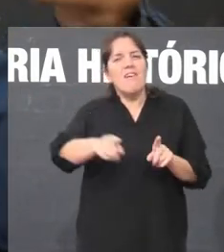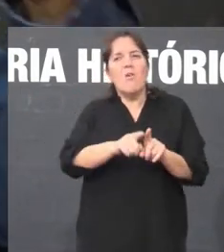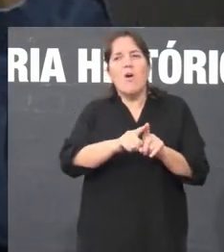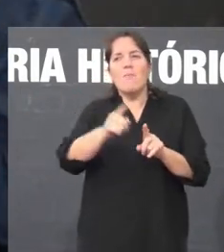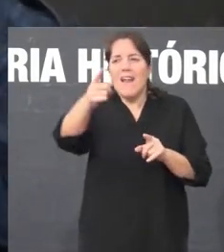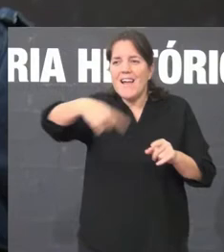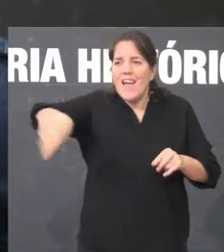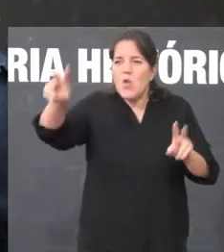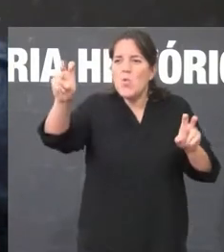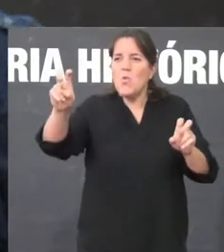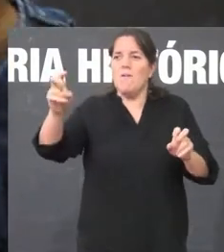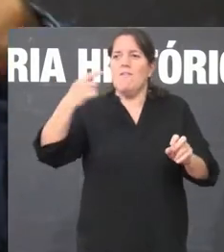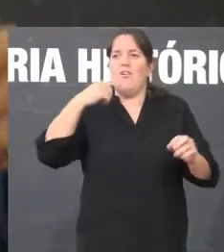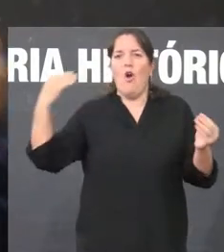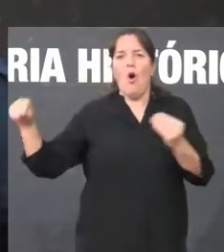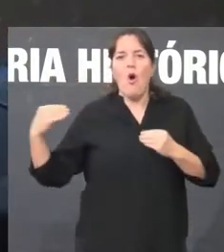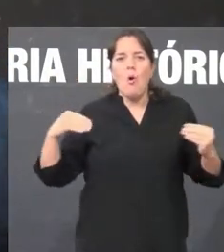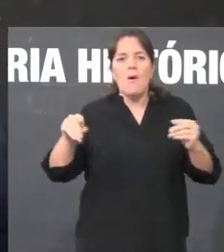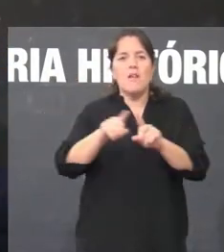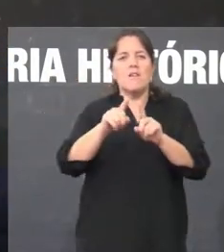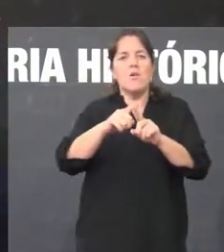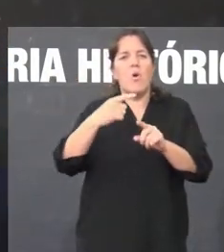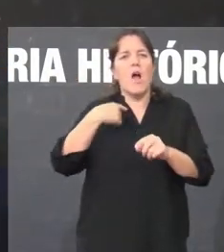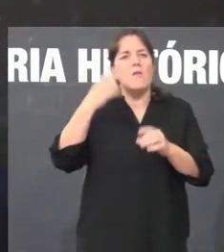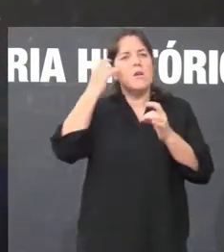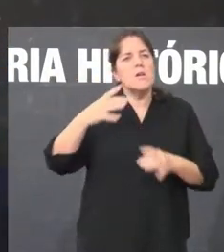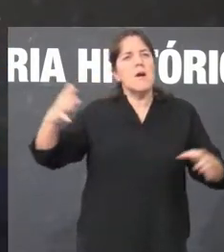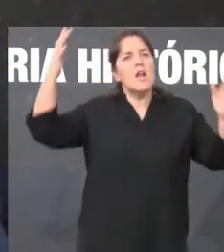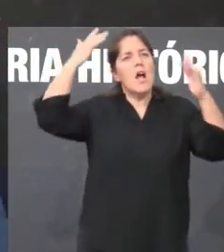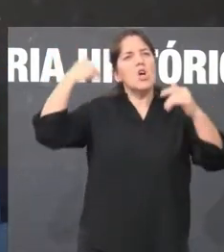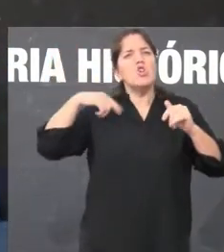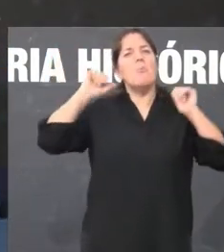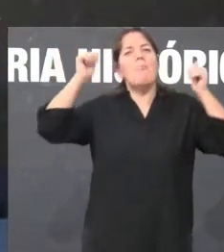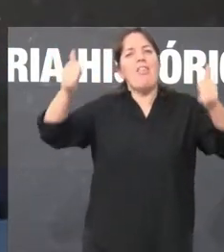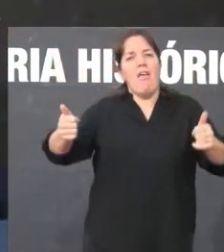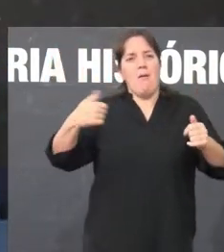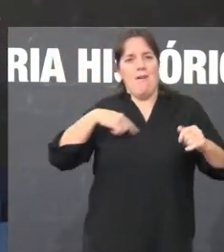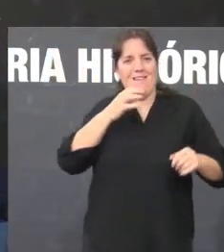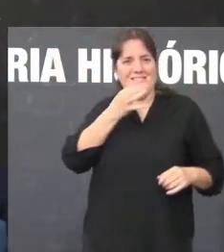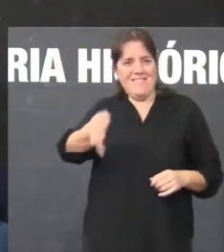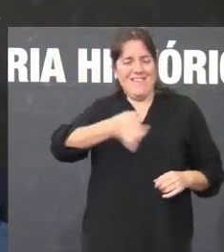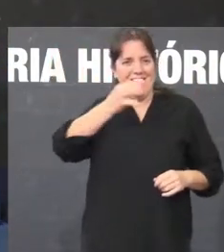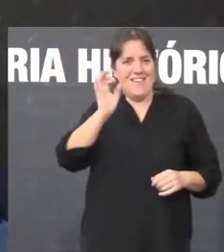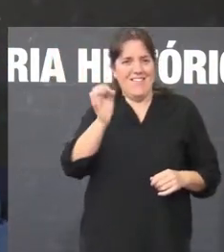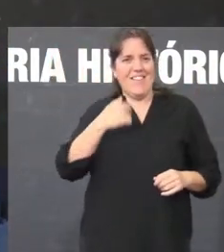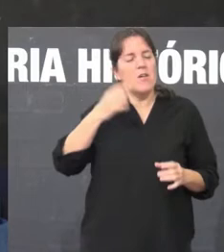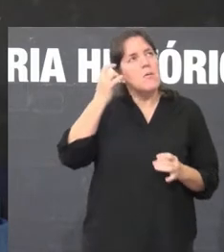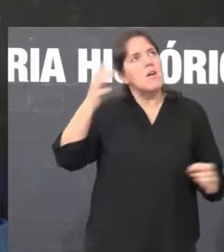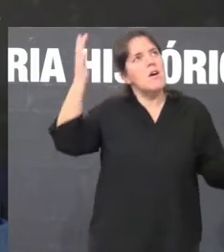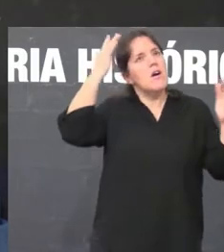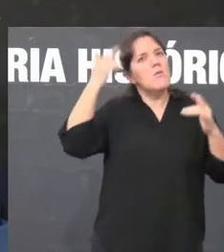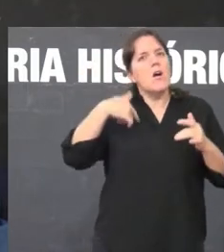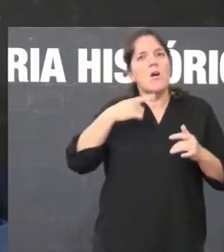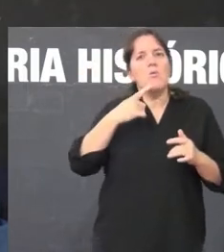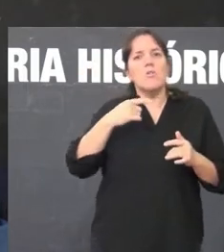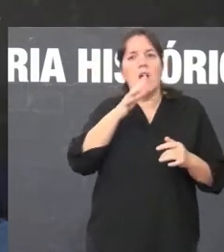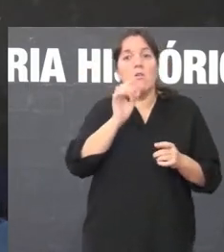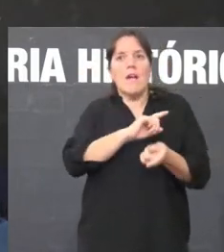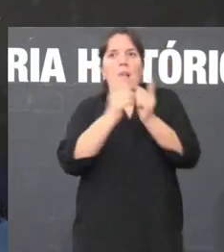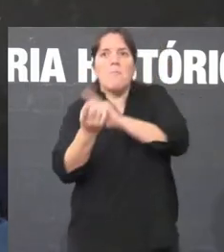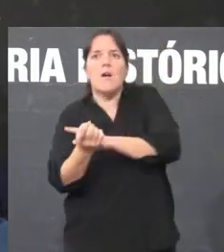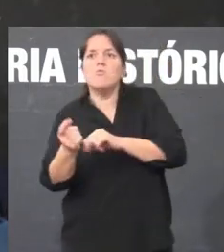romper el imaginario con el cual yo iniciaba esa charla, creo que nos encontraremos en un cul-de-sac